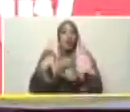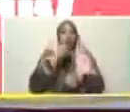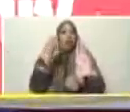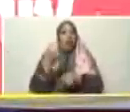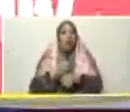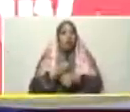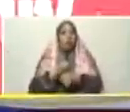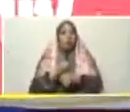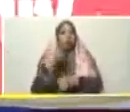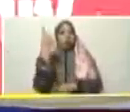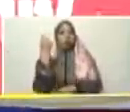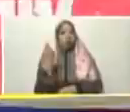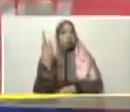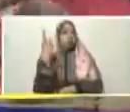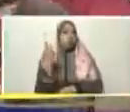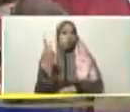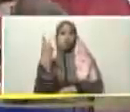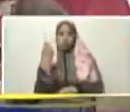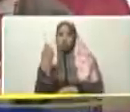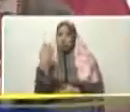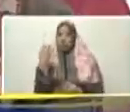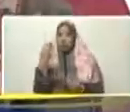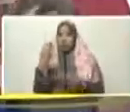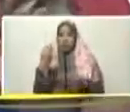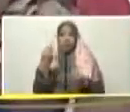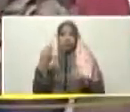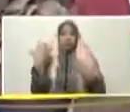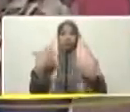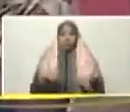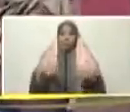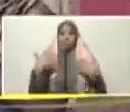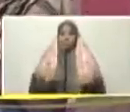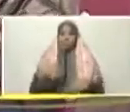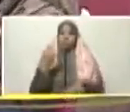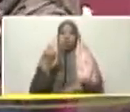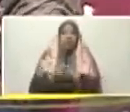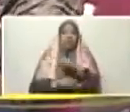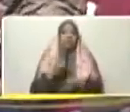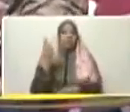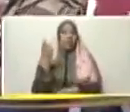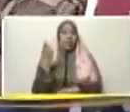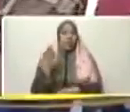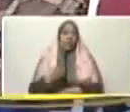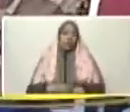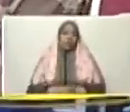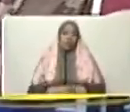todavía falta mucho mucho mucho mucho pero mucho por hacer